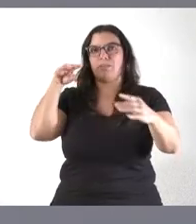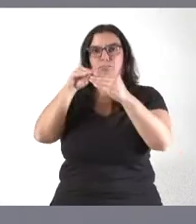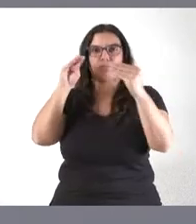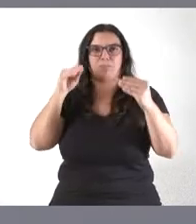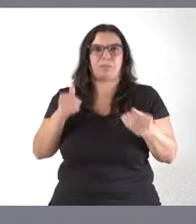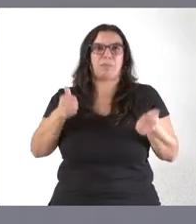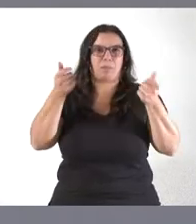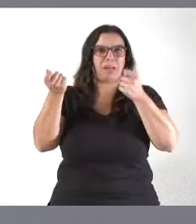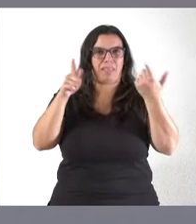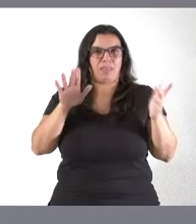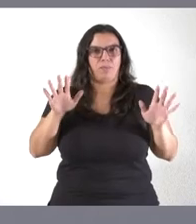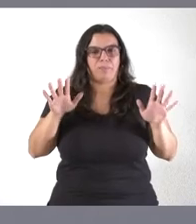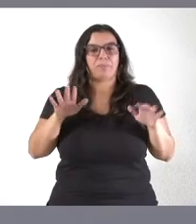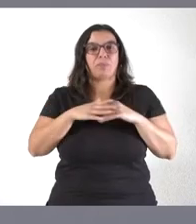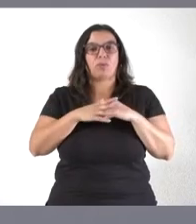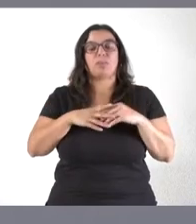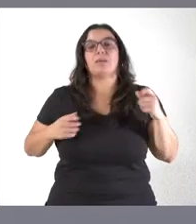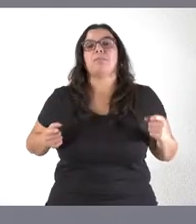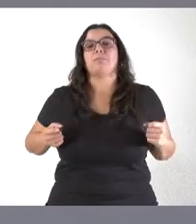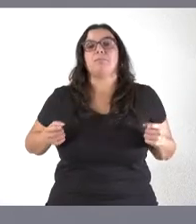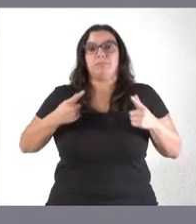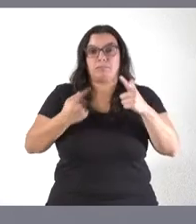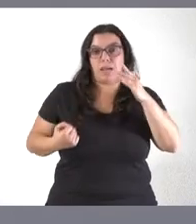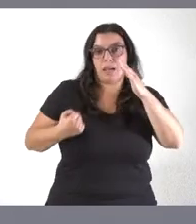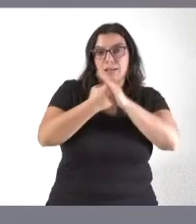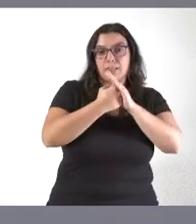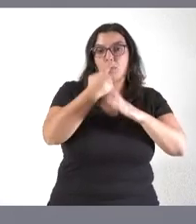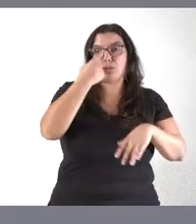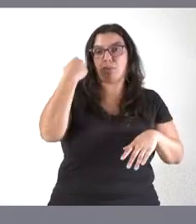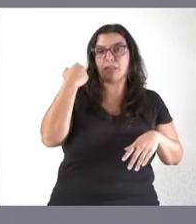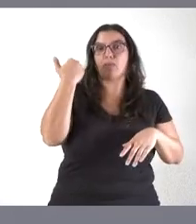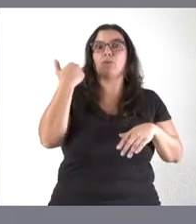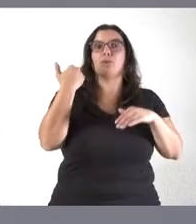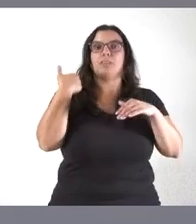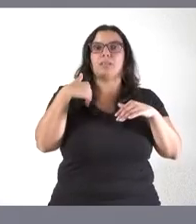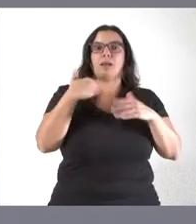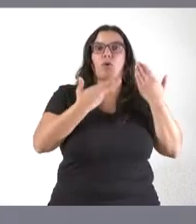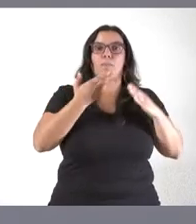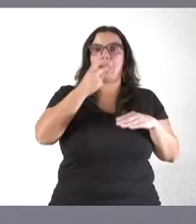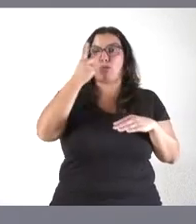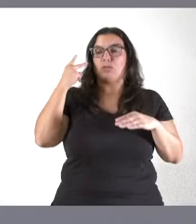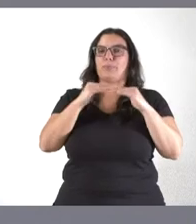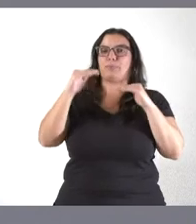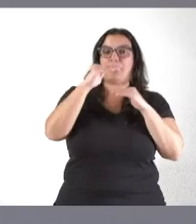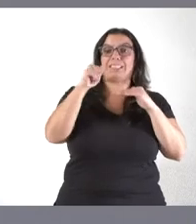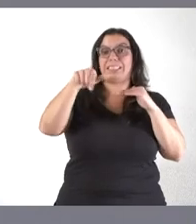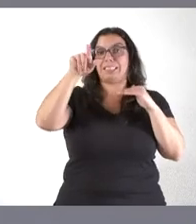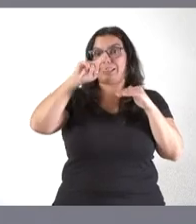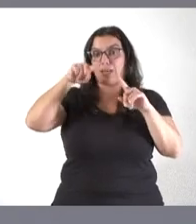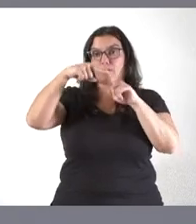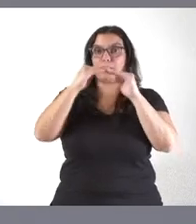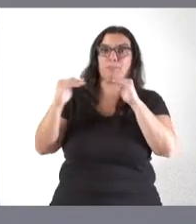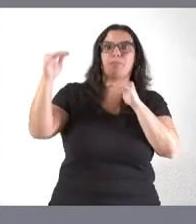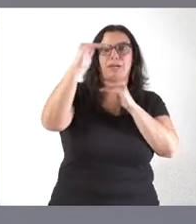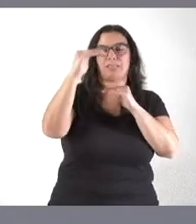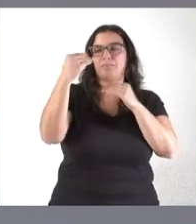lógicamente el techo de gasto del 22 ya supuso un avance respecto del 21 el del 23 supone avanzar En esa